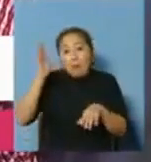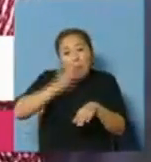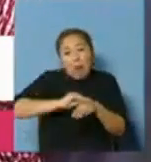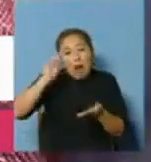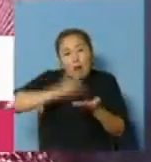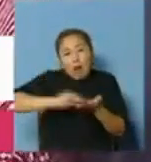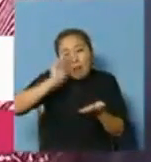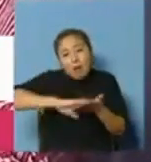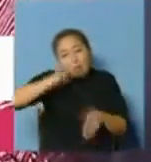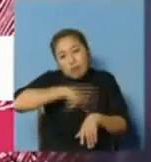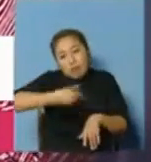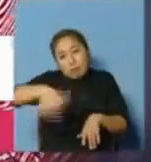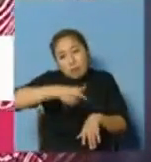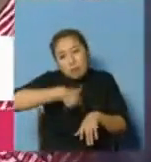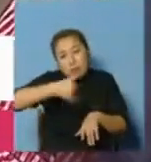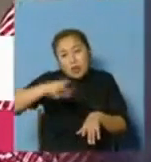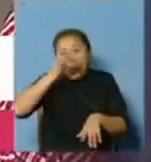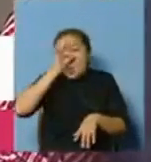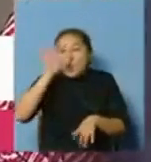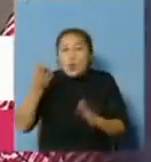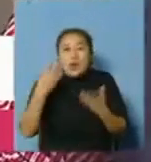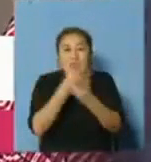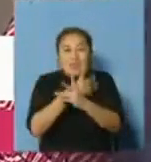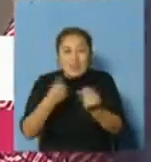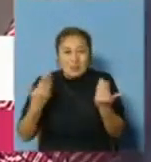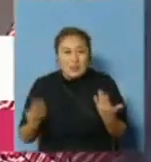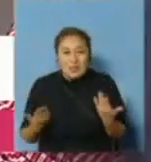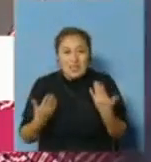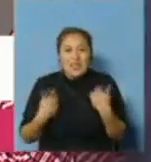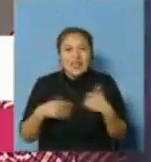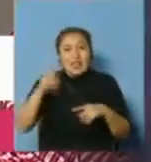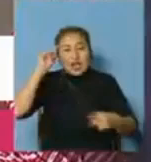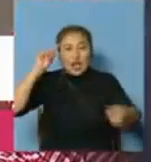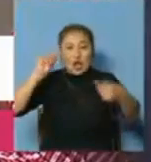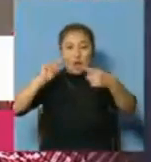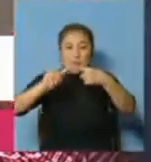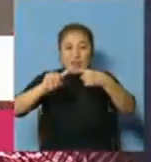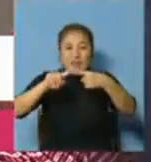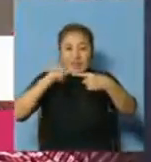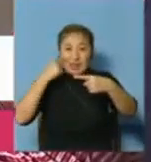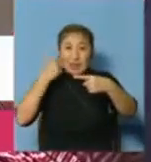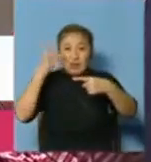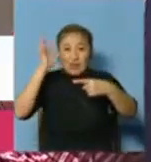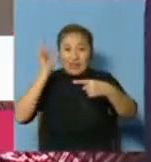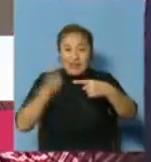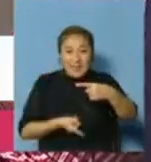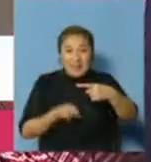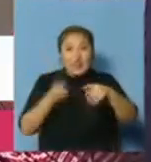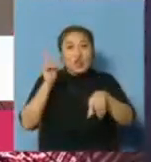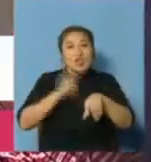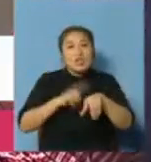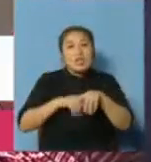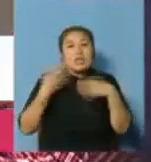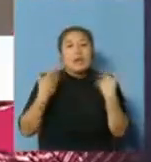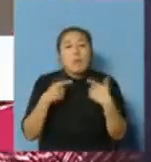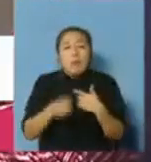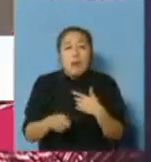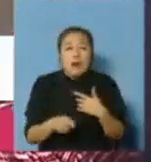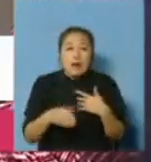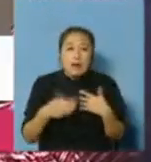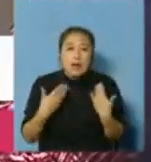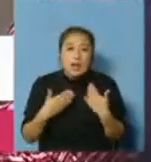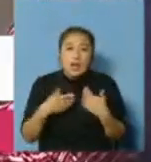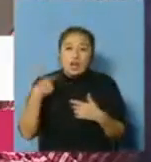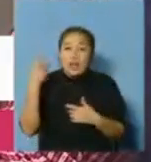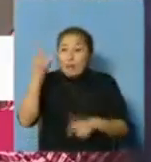por drogas y nunca terminamos de cerrar el objetivo de que está fijado con el tiempo suficiente para